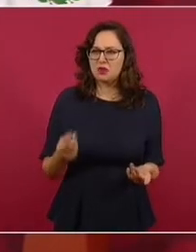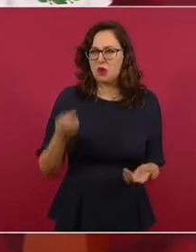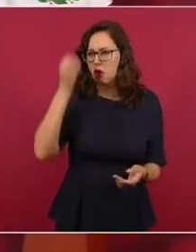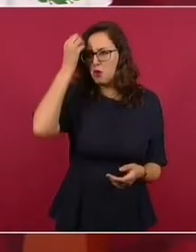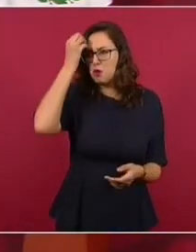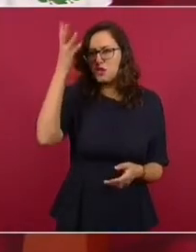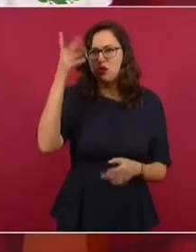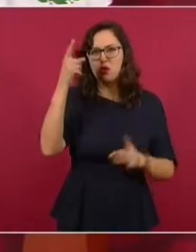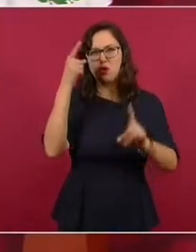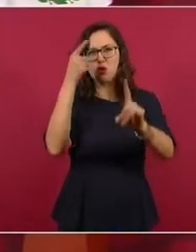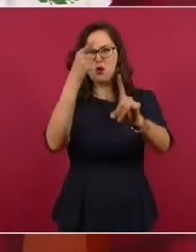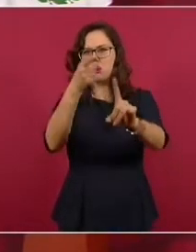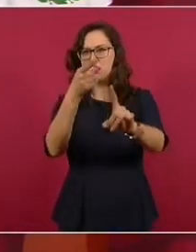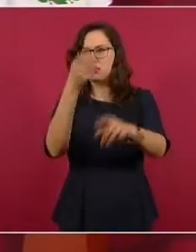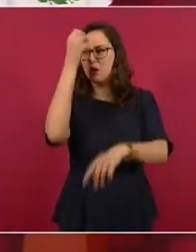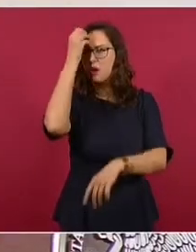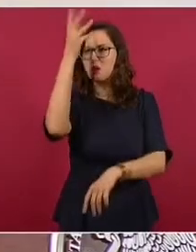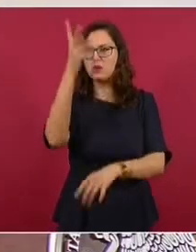y el programa,